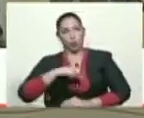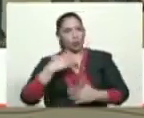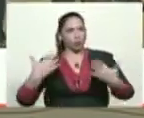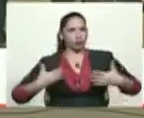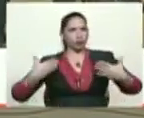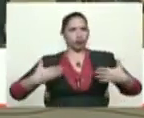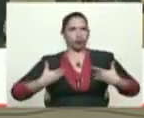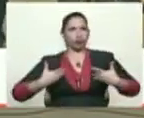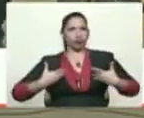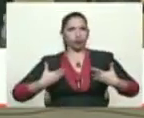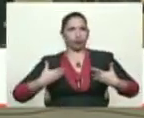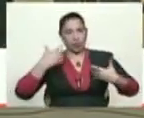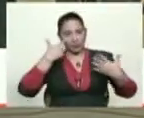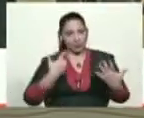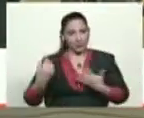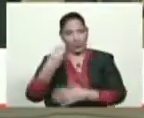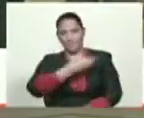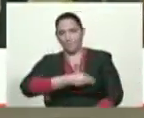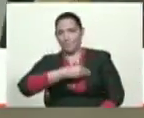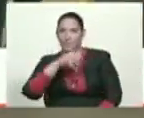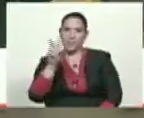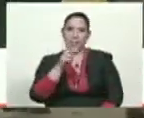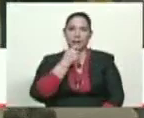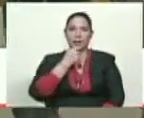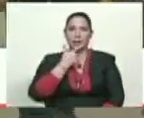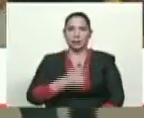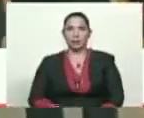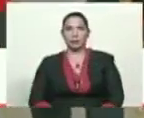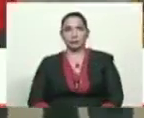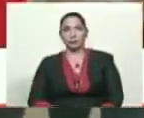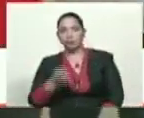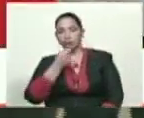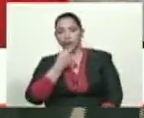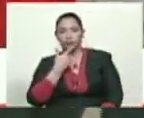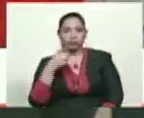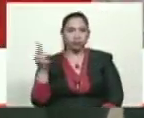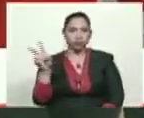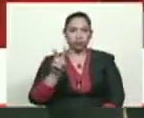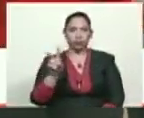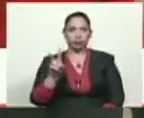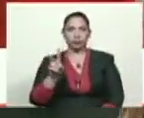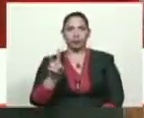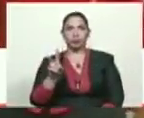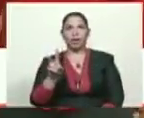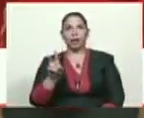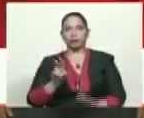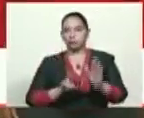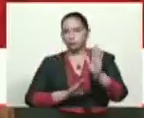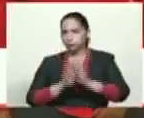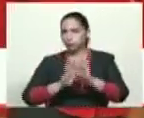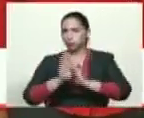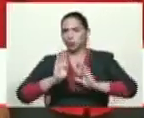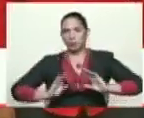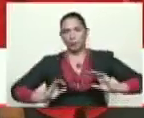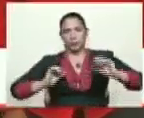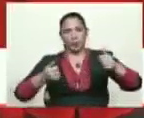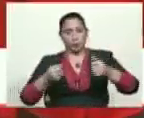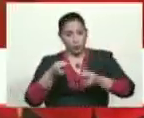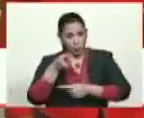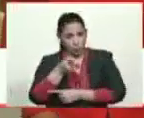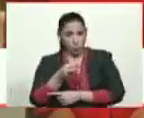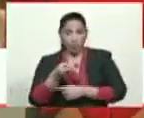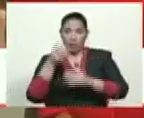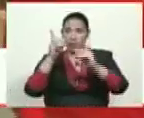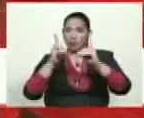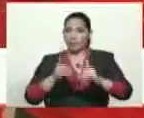presidentes por esta misión venezuela bella venezuela hermosa que se está desarrollando y que usted ha decidido que en